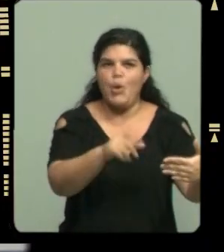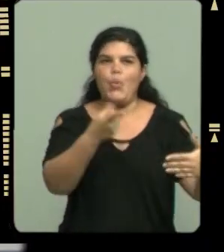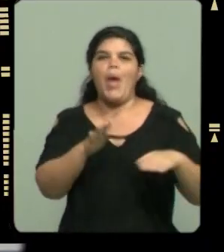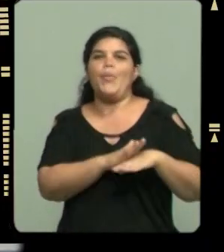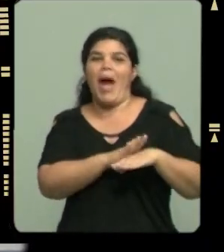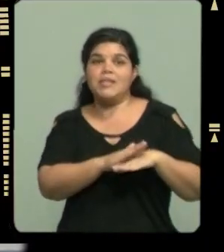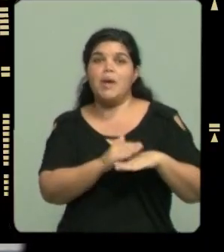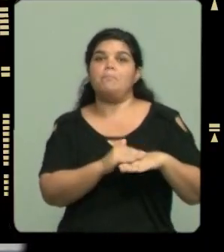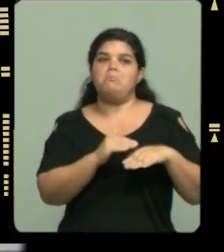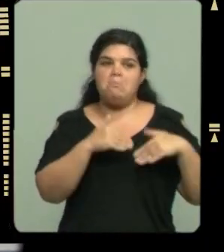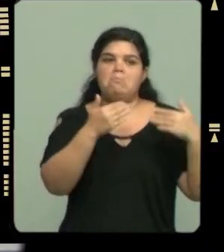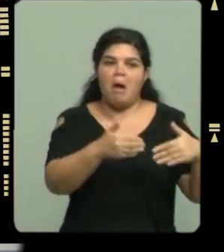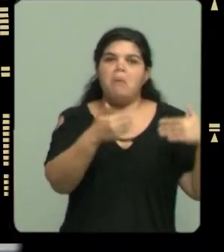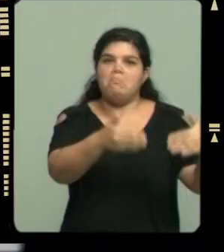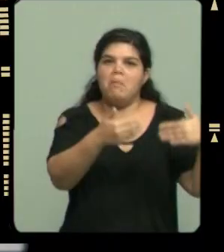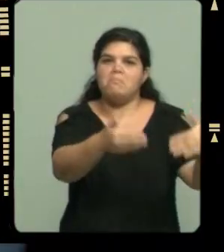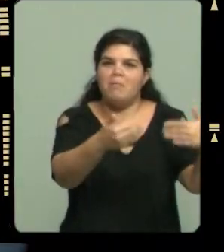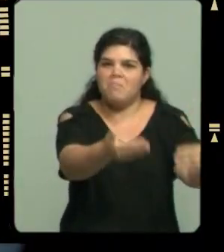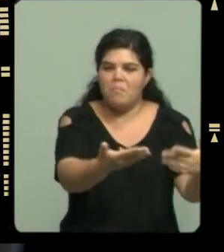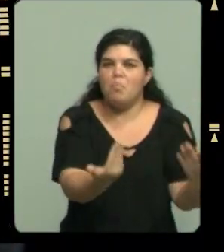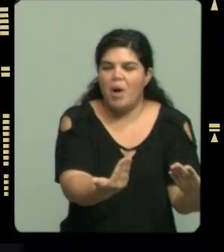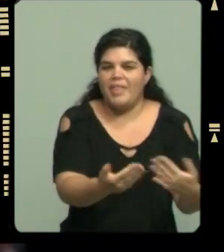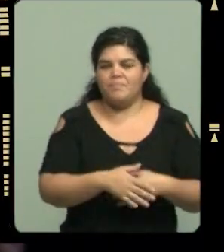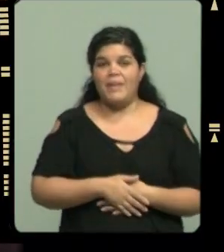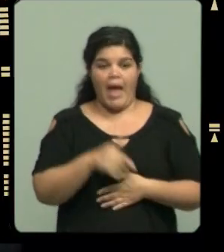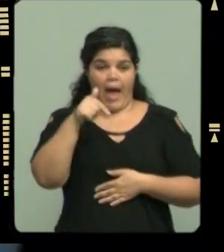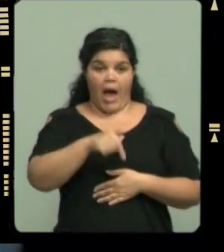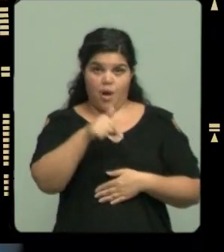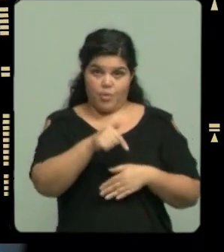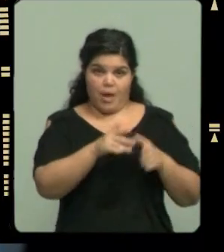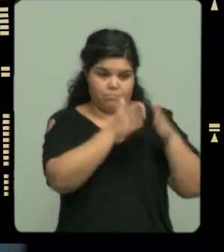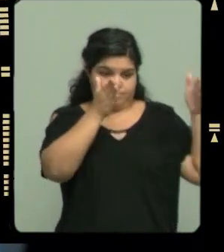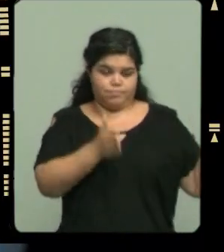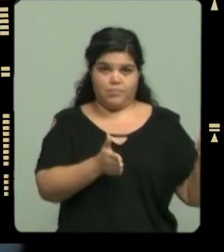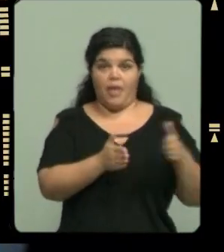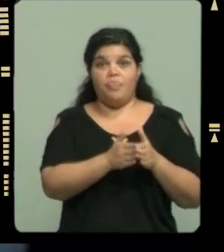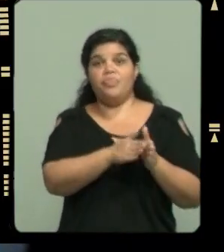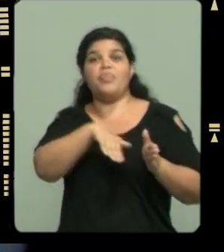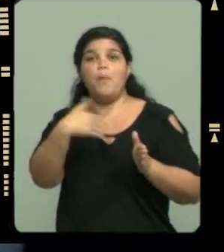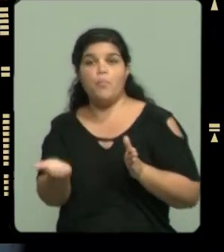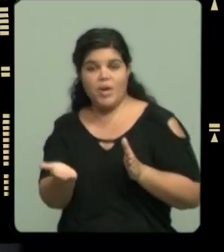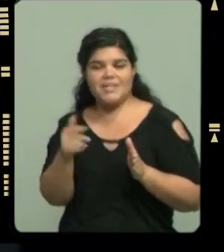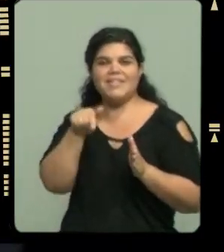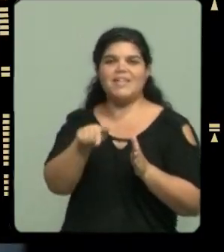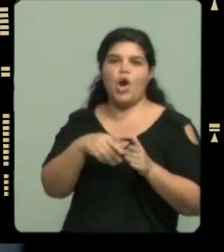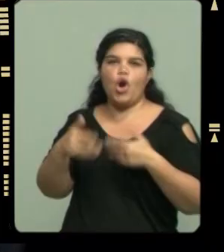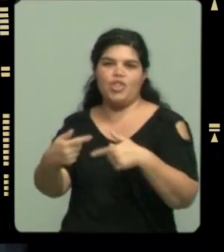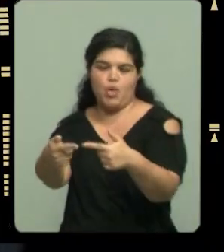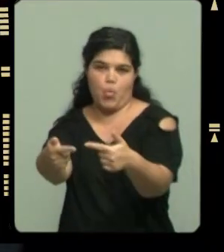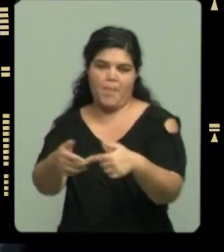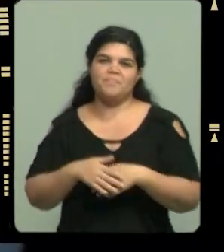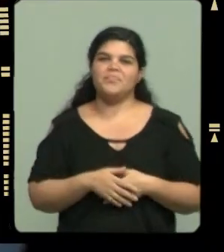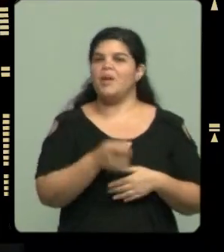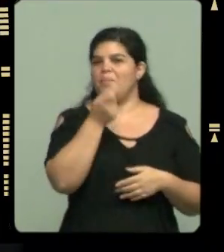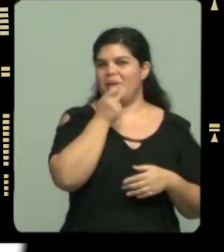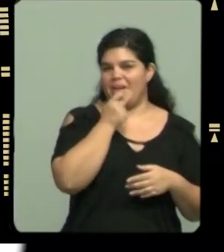ejemplo, para el próximo semestre, después de las vacaciones de invierno, lanzar otro programa, otro Semilla, que Semilla es la primera etapa del